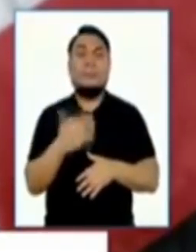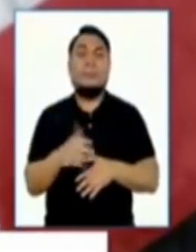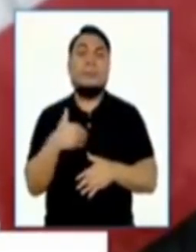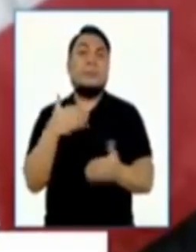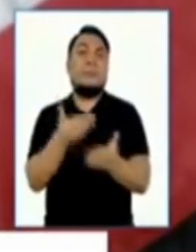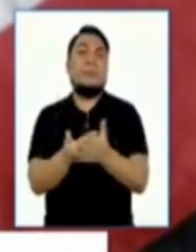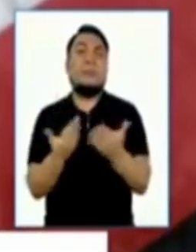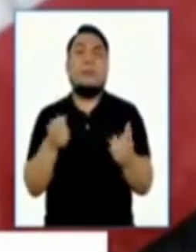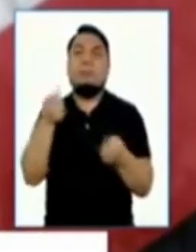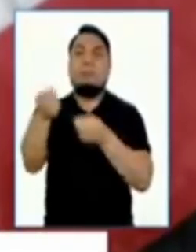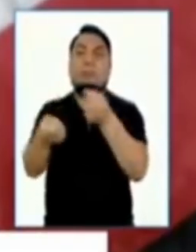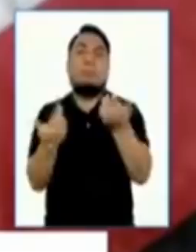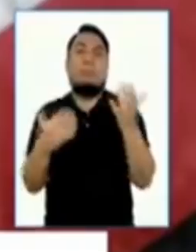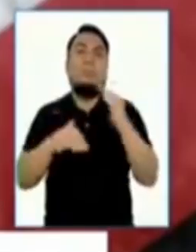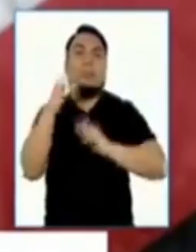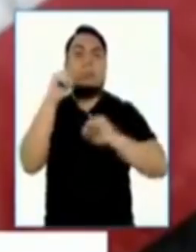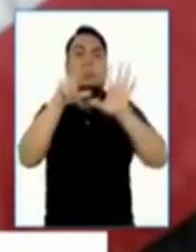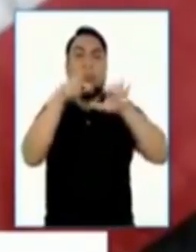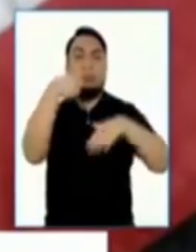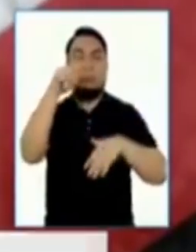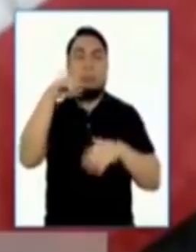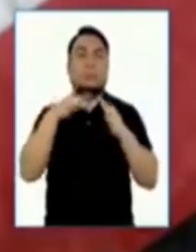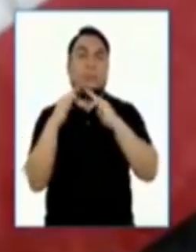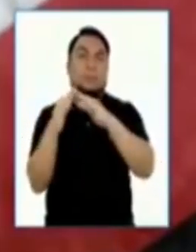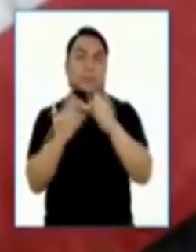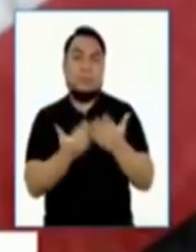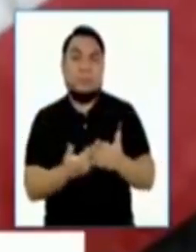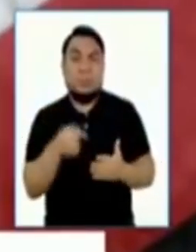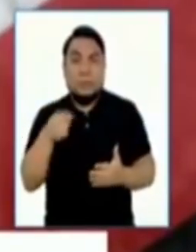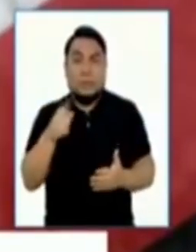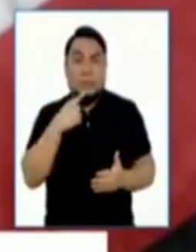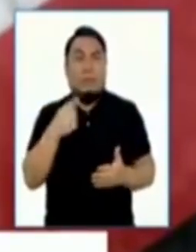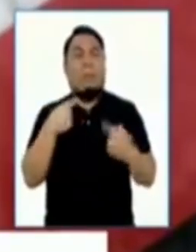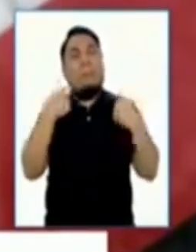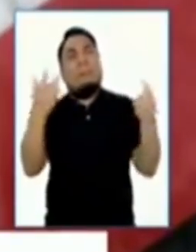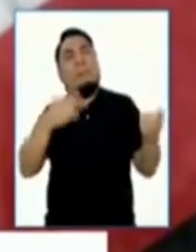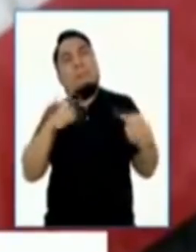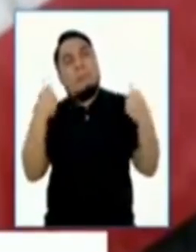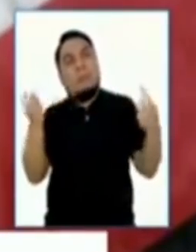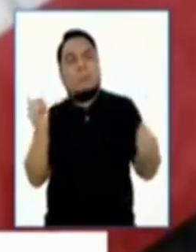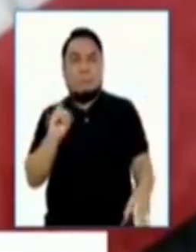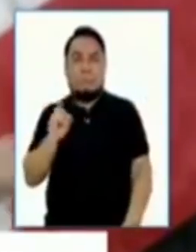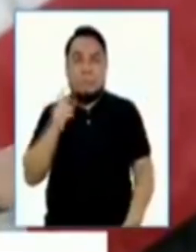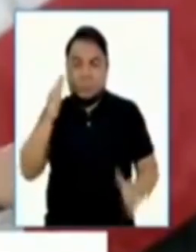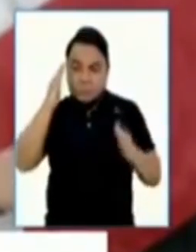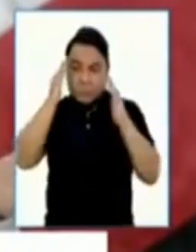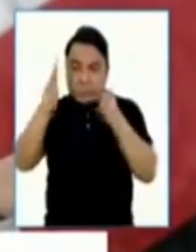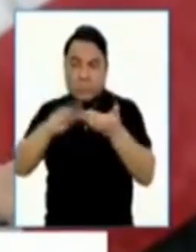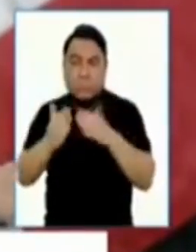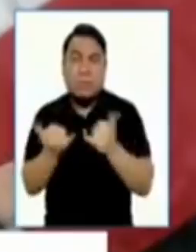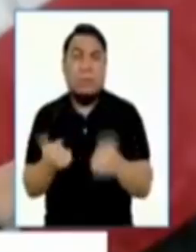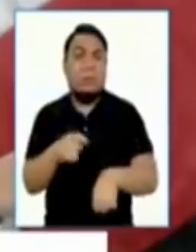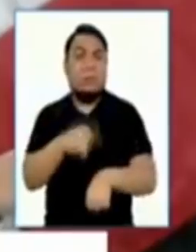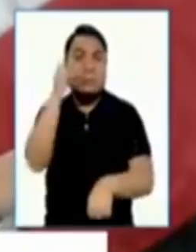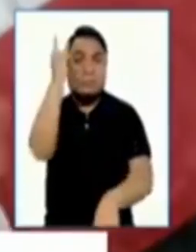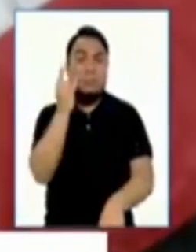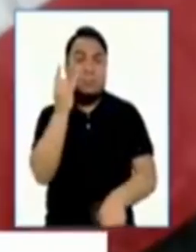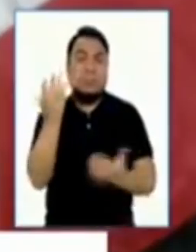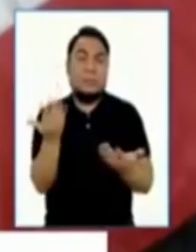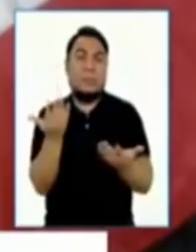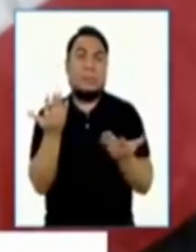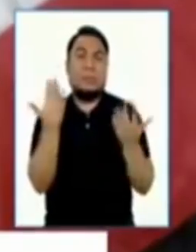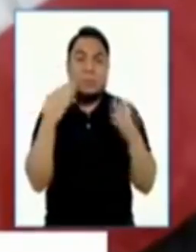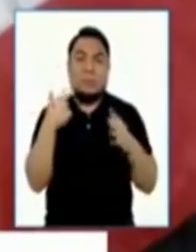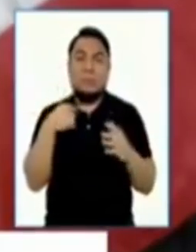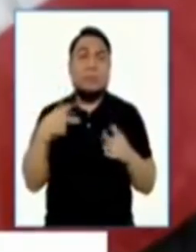se encargan de elaborar el padre de beneficiarios pero con las declaraciones de martín vizcarra